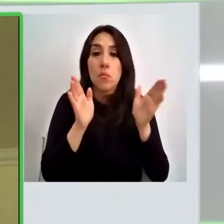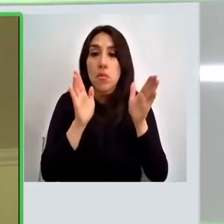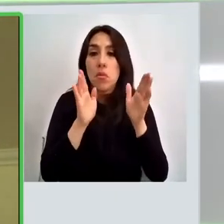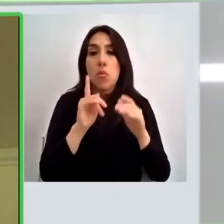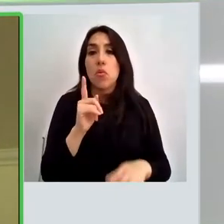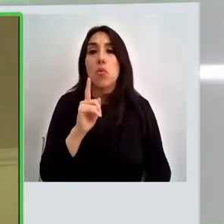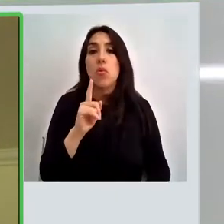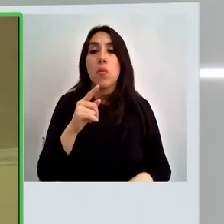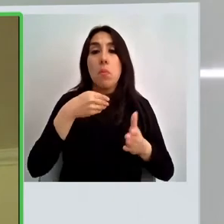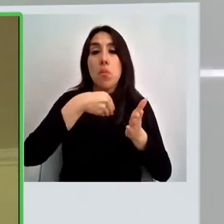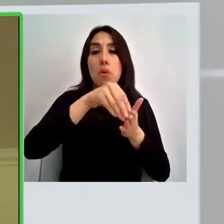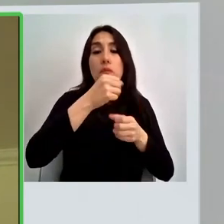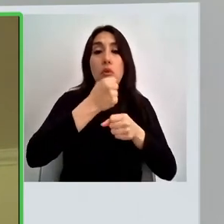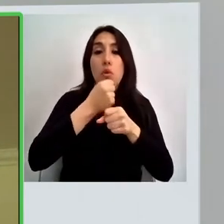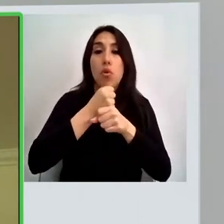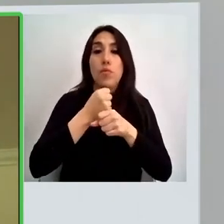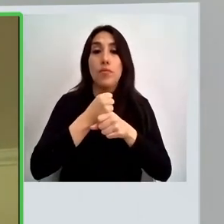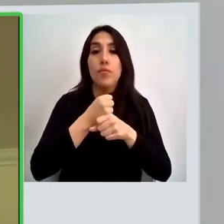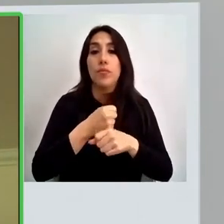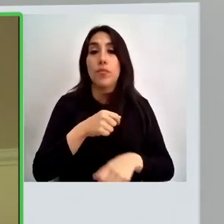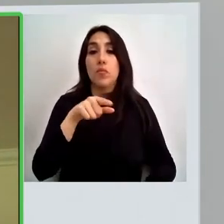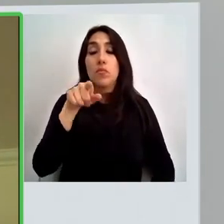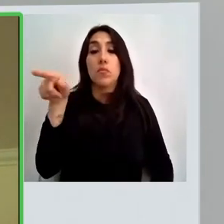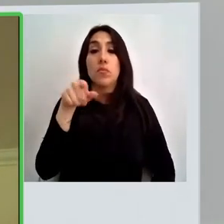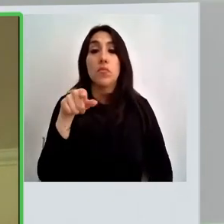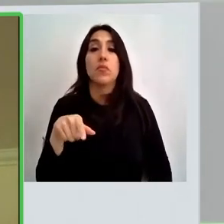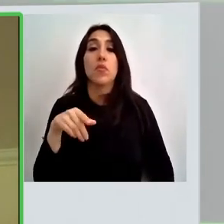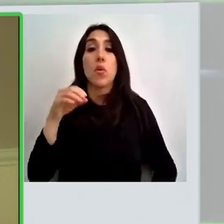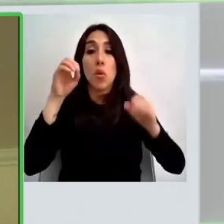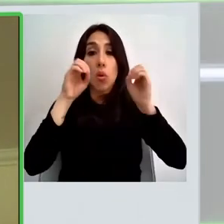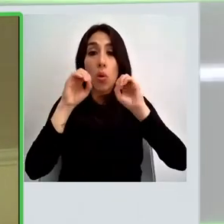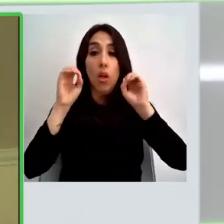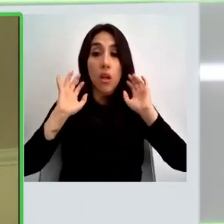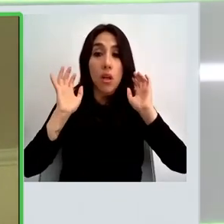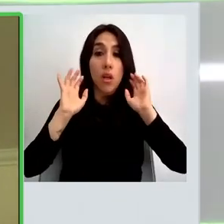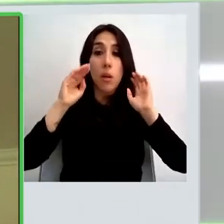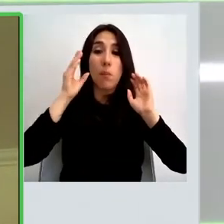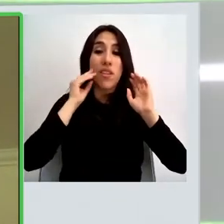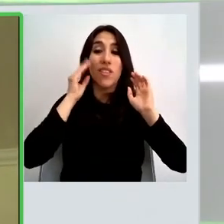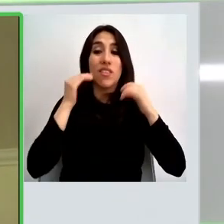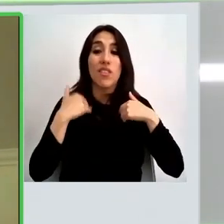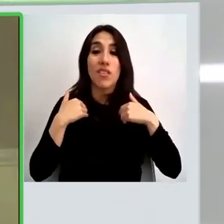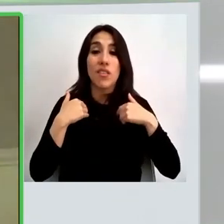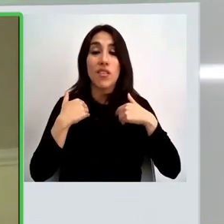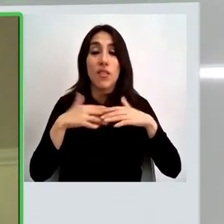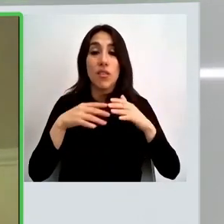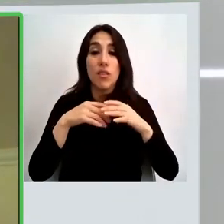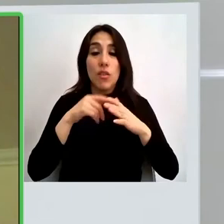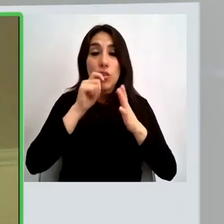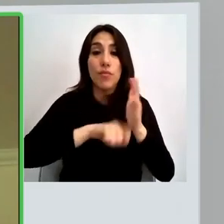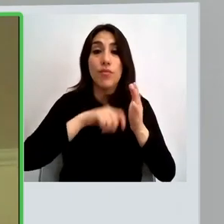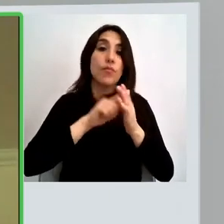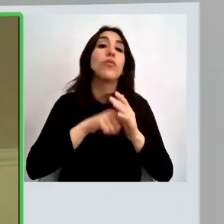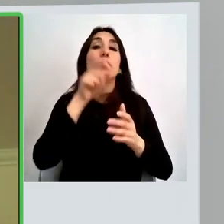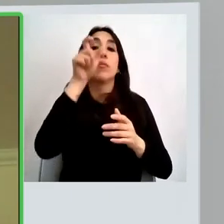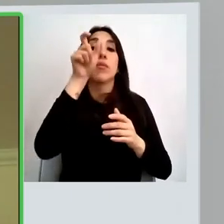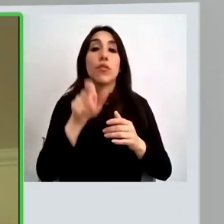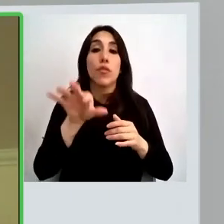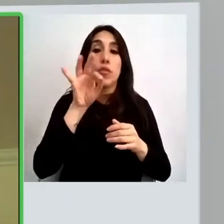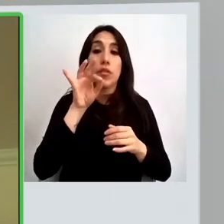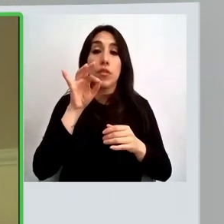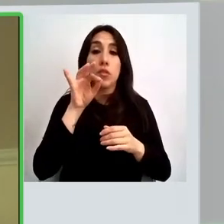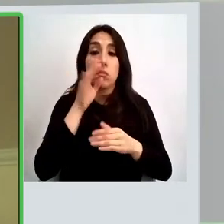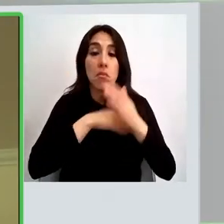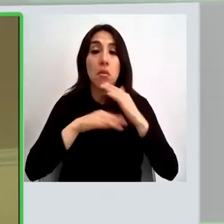ellos no tenían ninguna experiencia contra tanta gente con discapacidad asistieron a uno de nuestros